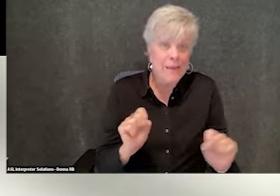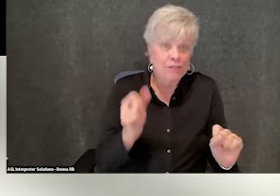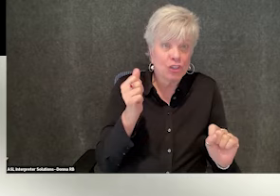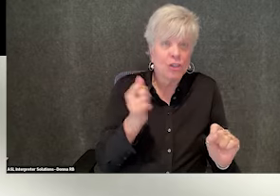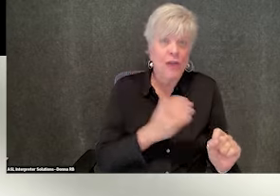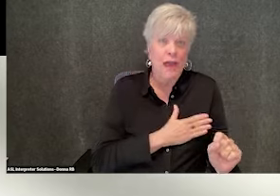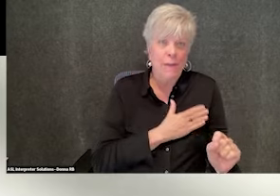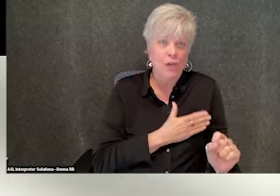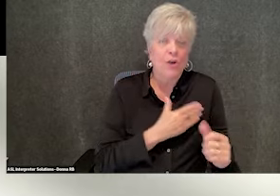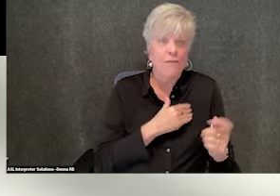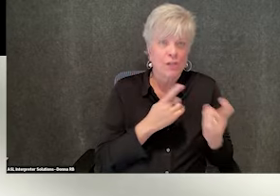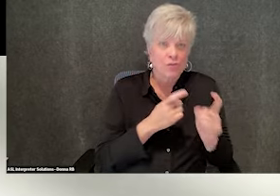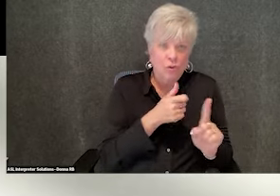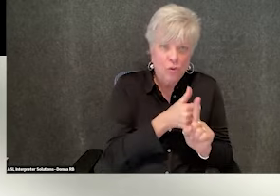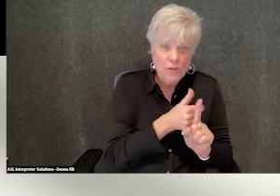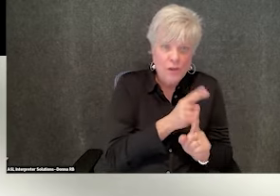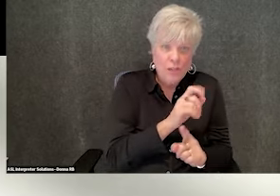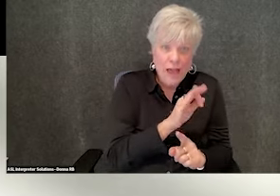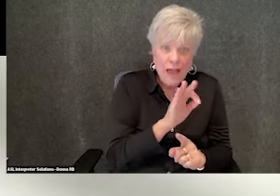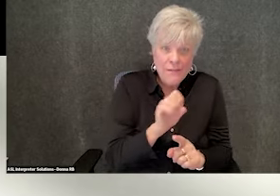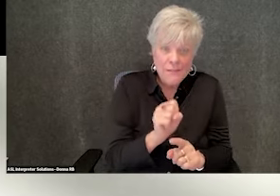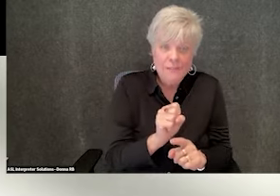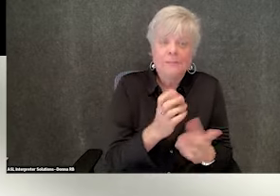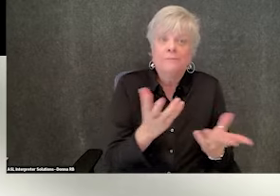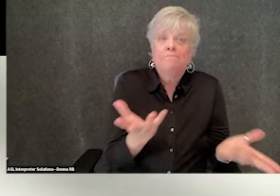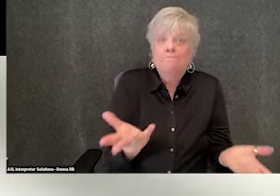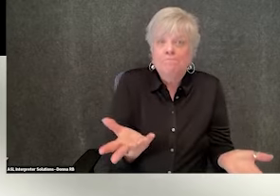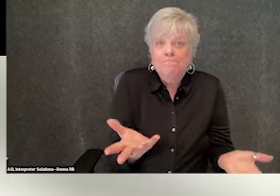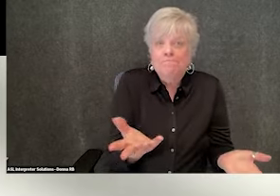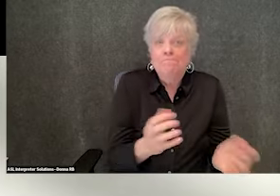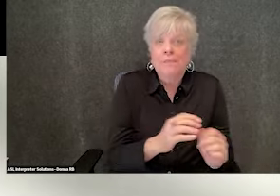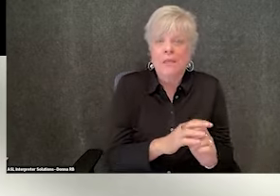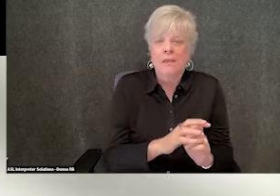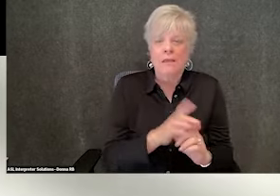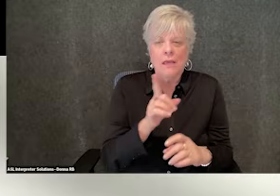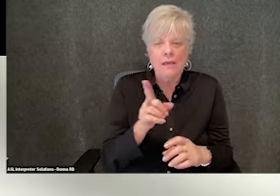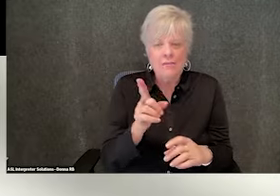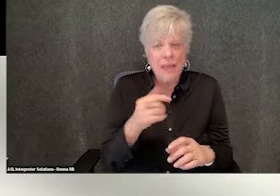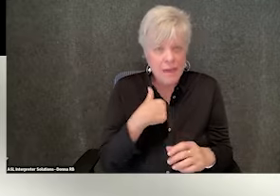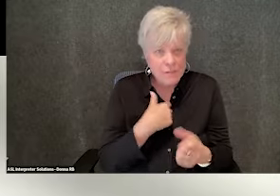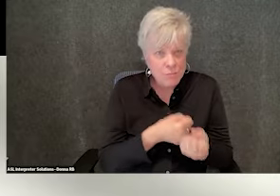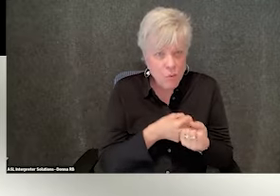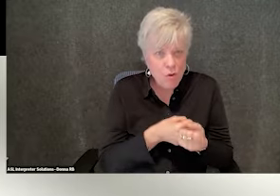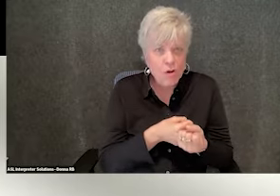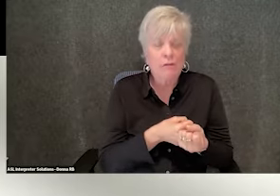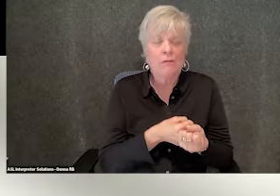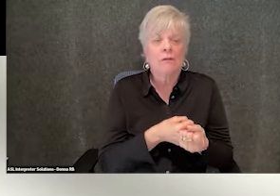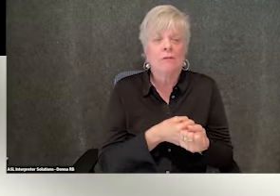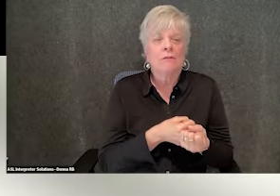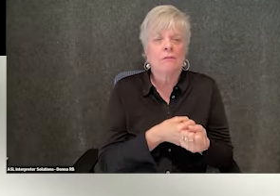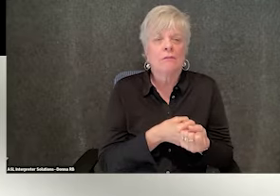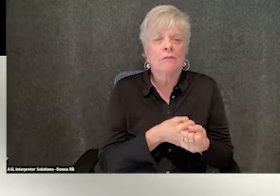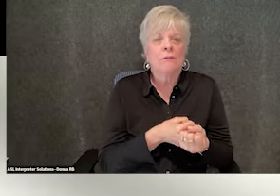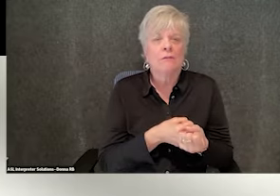O sea, la persona, por lo general, la persona está más seguro